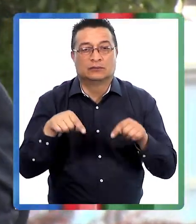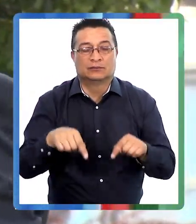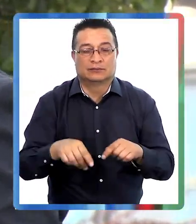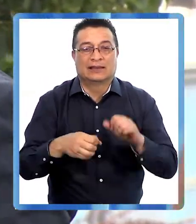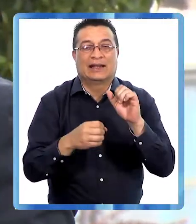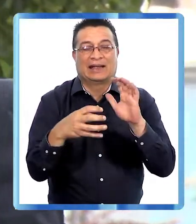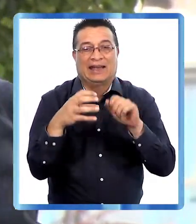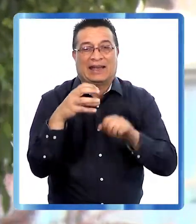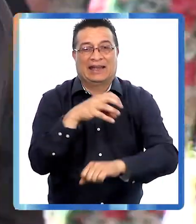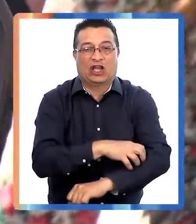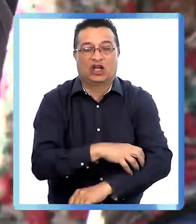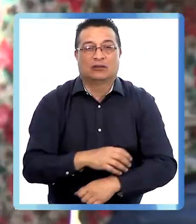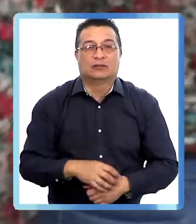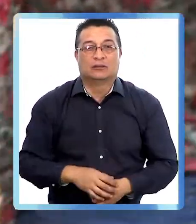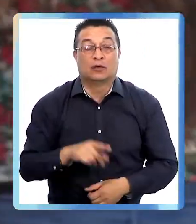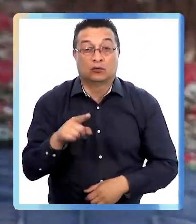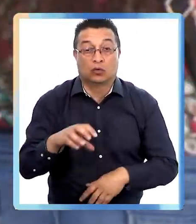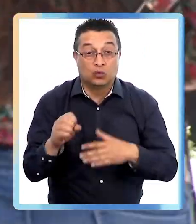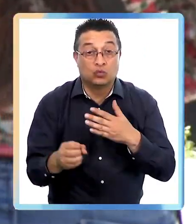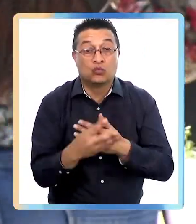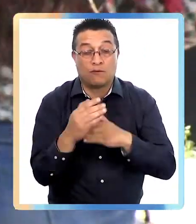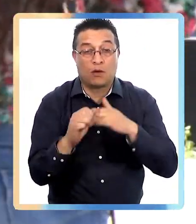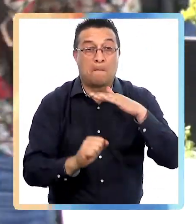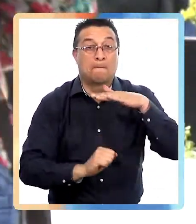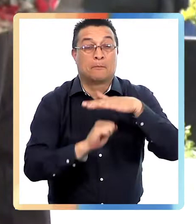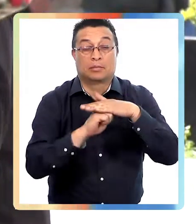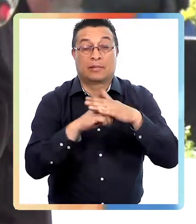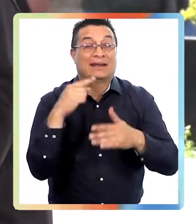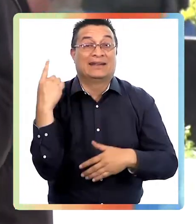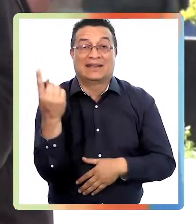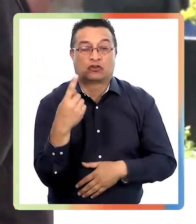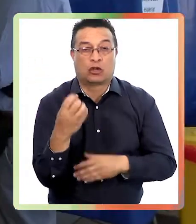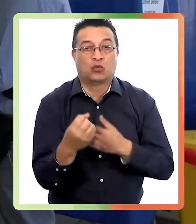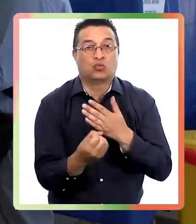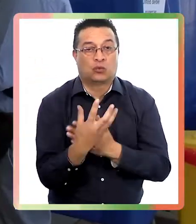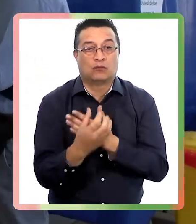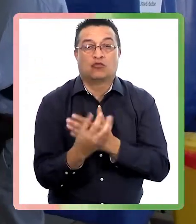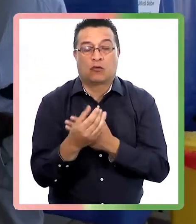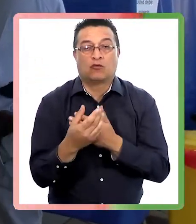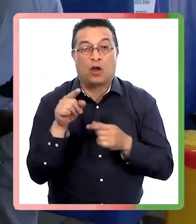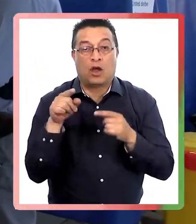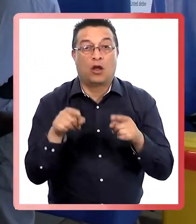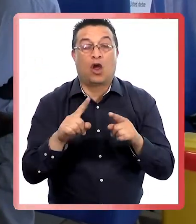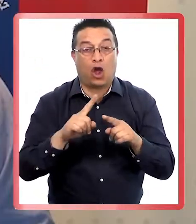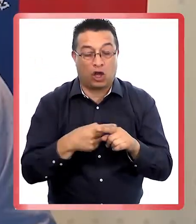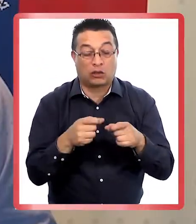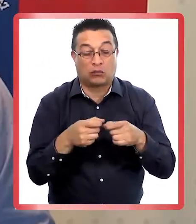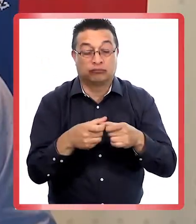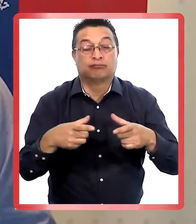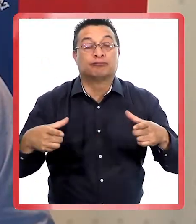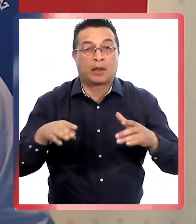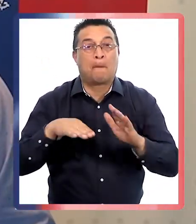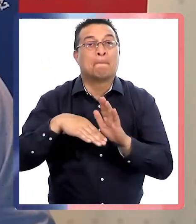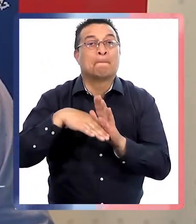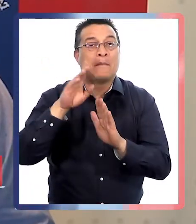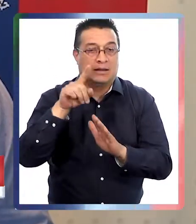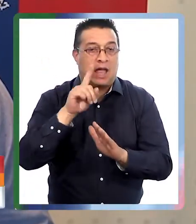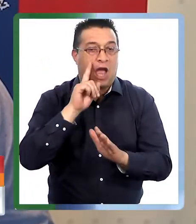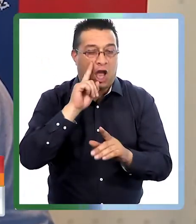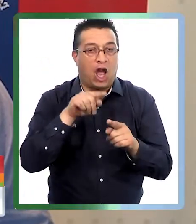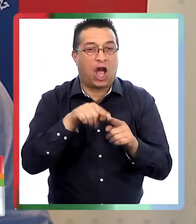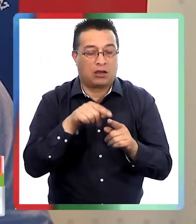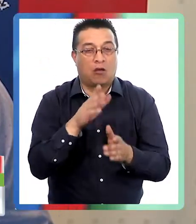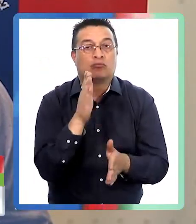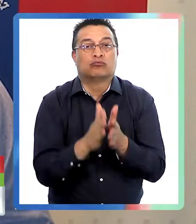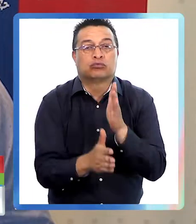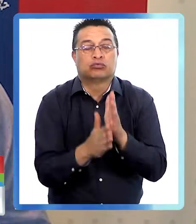región. Tenemos un nuevo pic regional de casos nuevos. Sabemos que hoy existe una cepa predominante, la cual tiene una